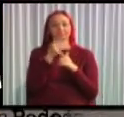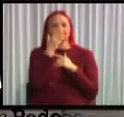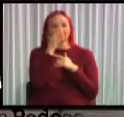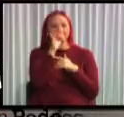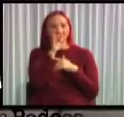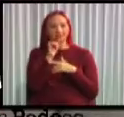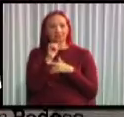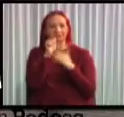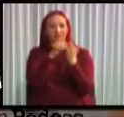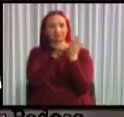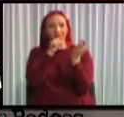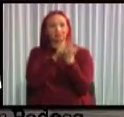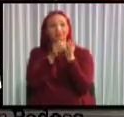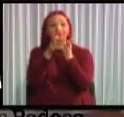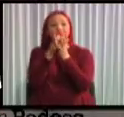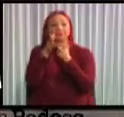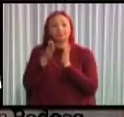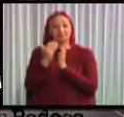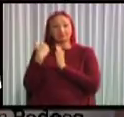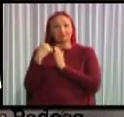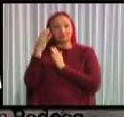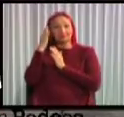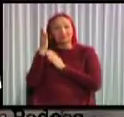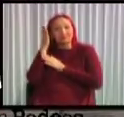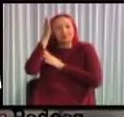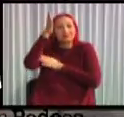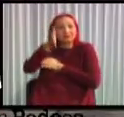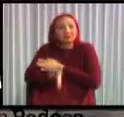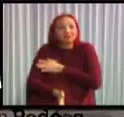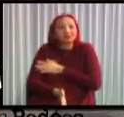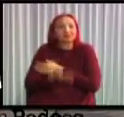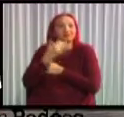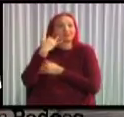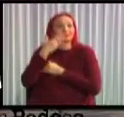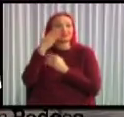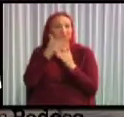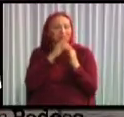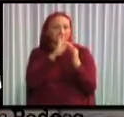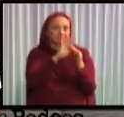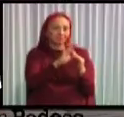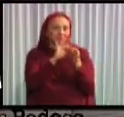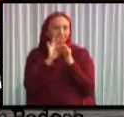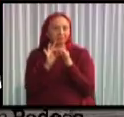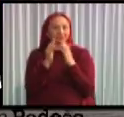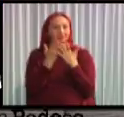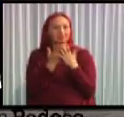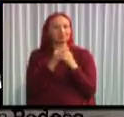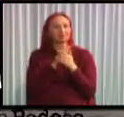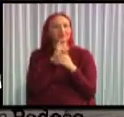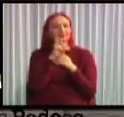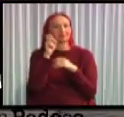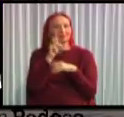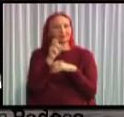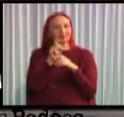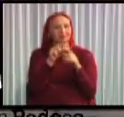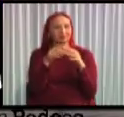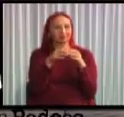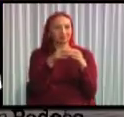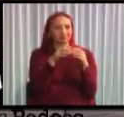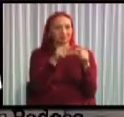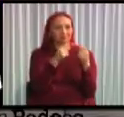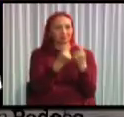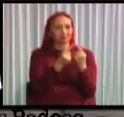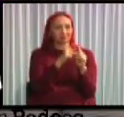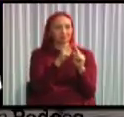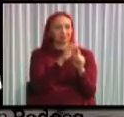igual le tocan la puerta, uh-huh, y que queremos que su hijo vaya, y al final... Era una parte de ser aceptado en un grupo, tener